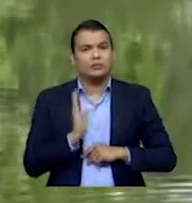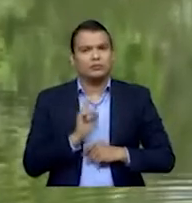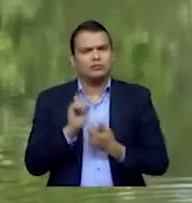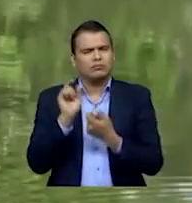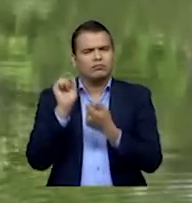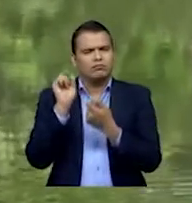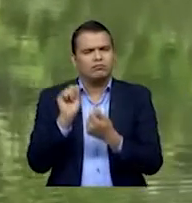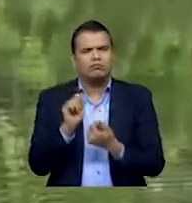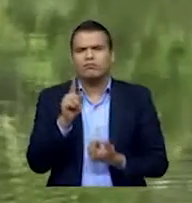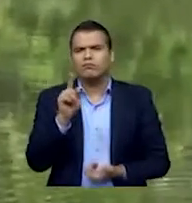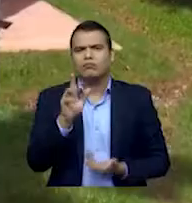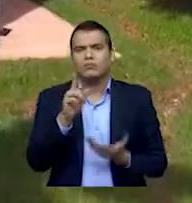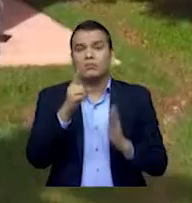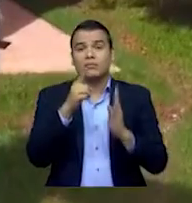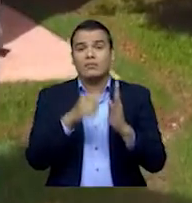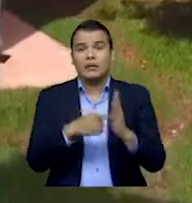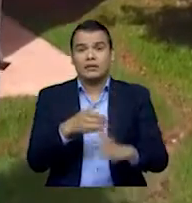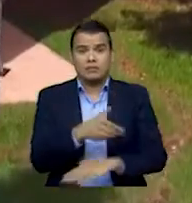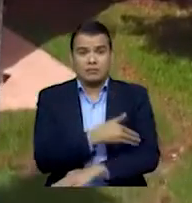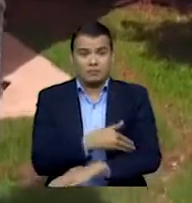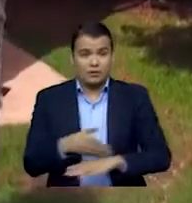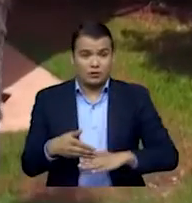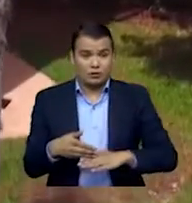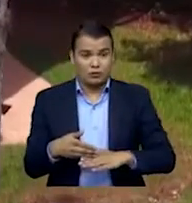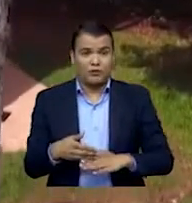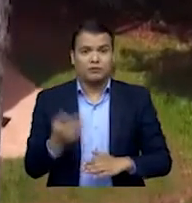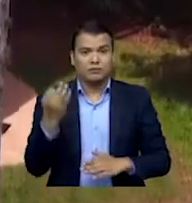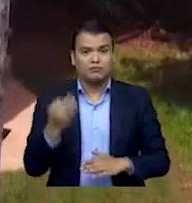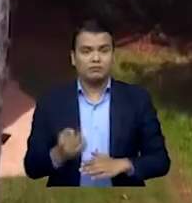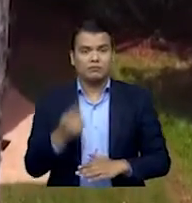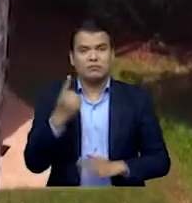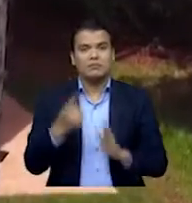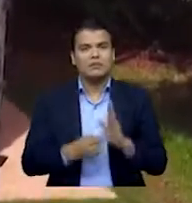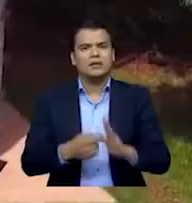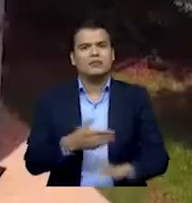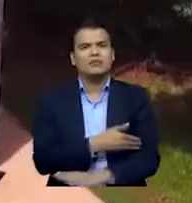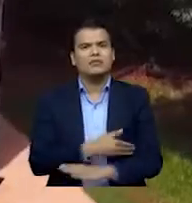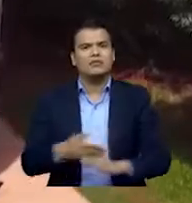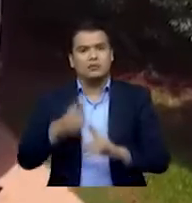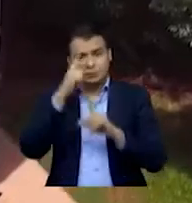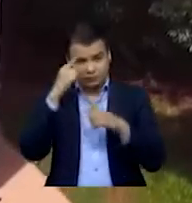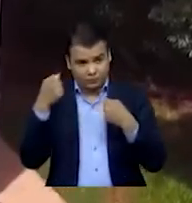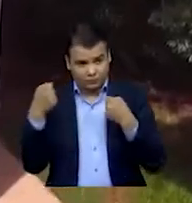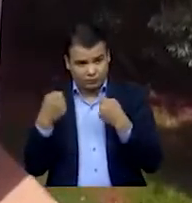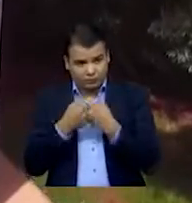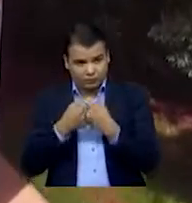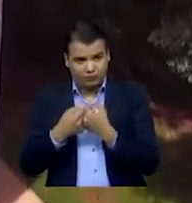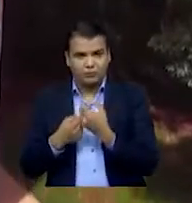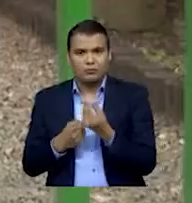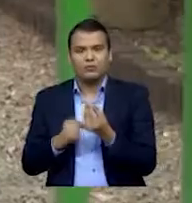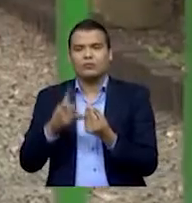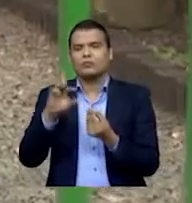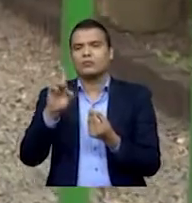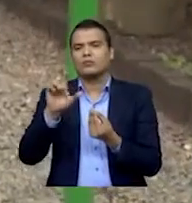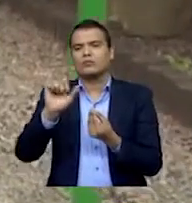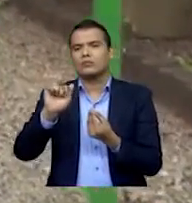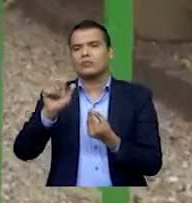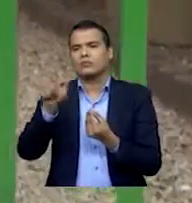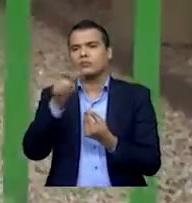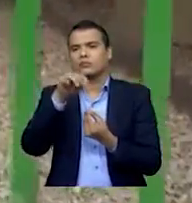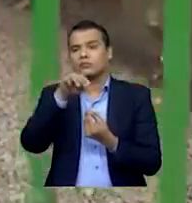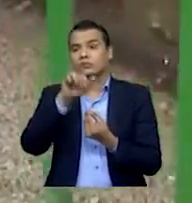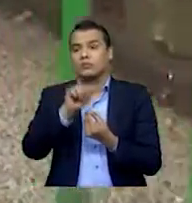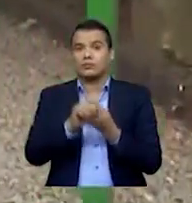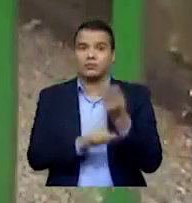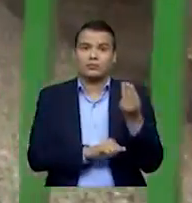invirtió mil millones de pesos pero es un mil millones de pesos fueron concertados con la autoridad local dadma con el municipio y obviamente